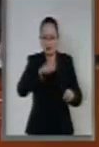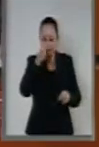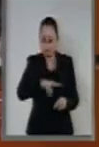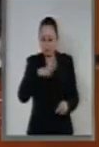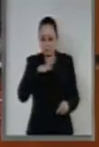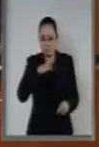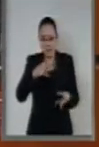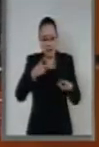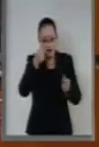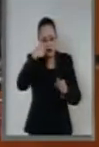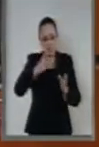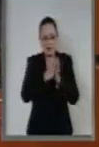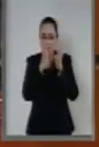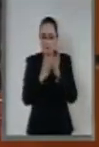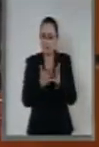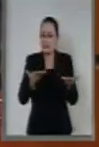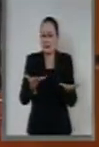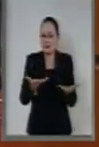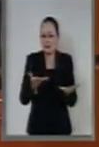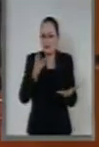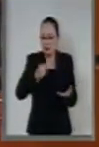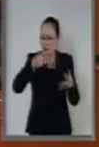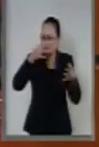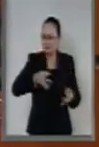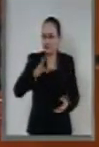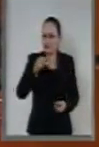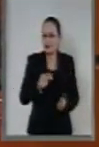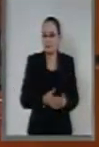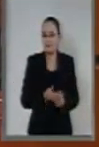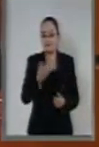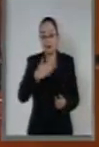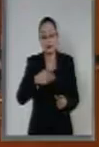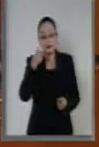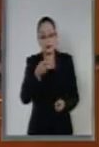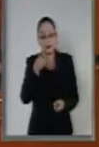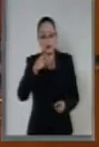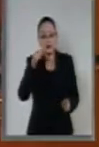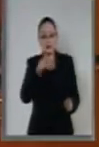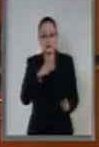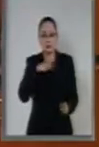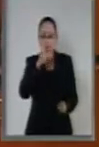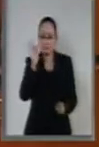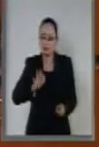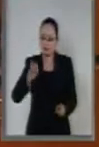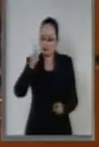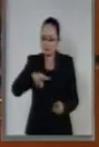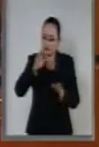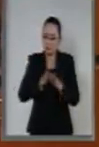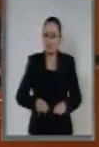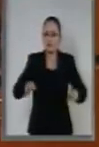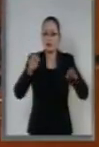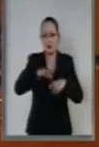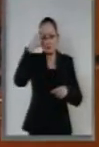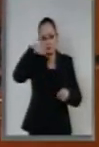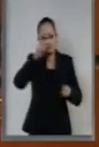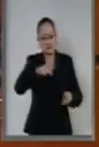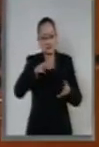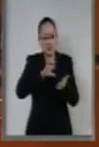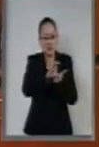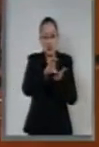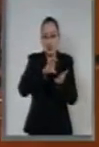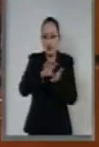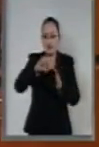participaciones y pues estos rubros forman un porcentaje muy importante del gasto que se transfiere